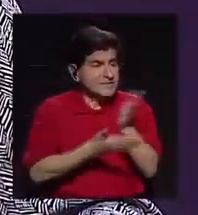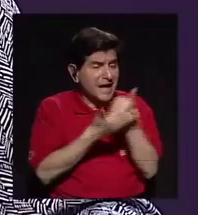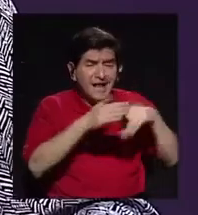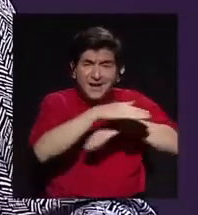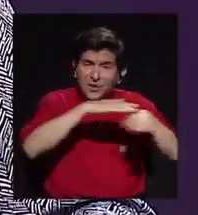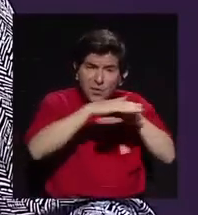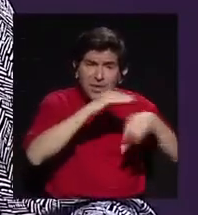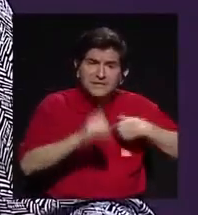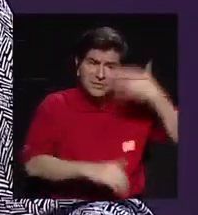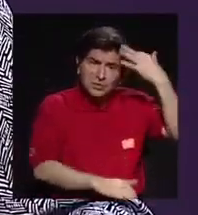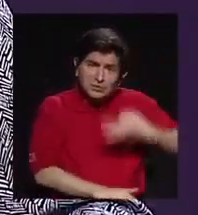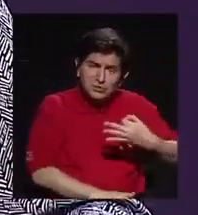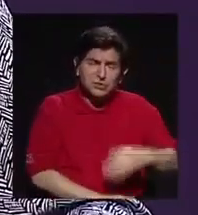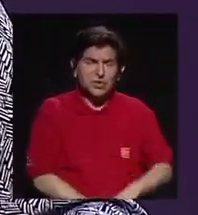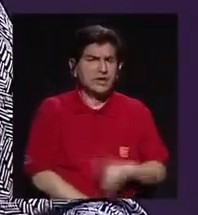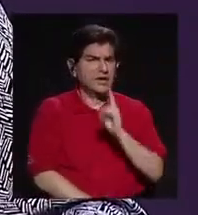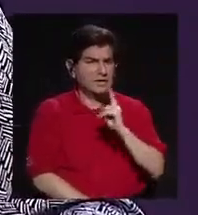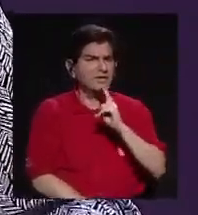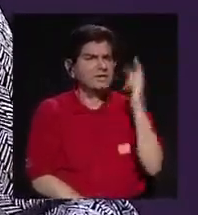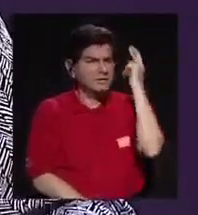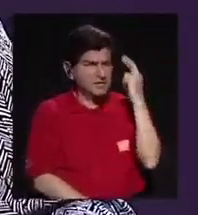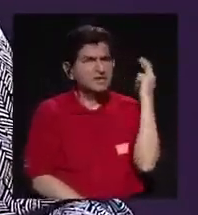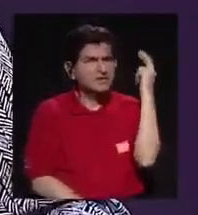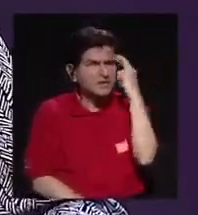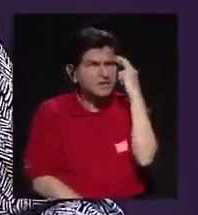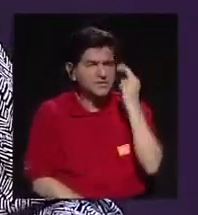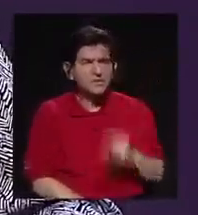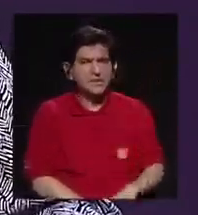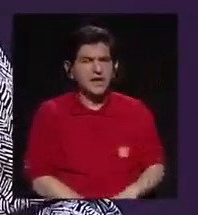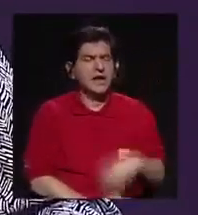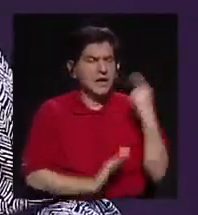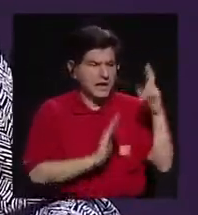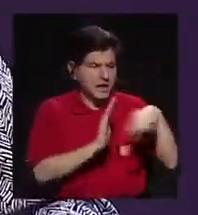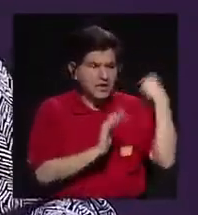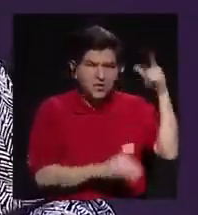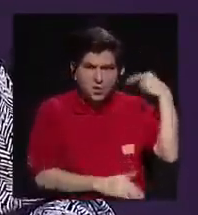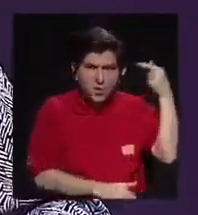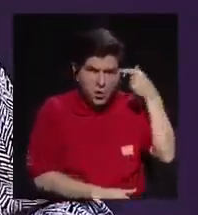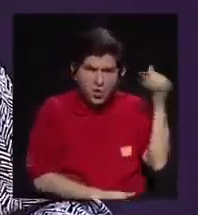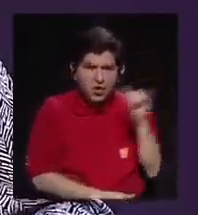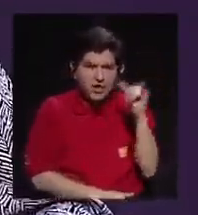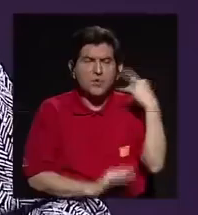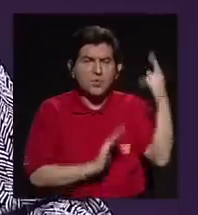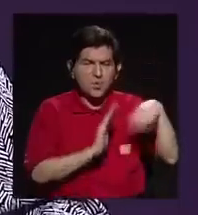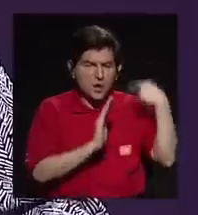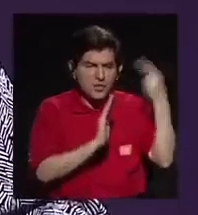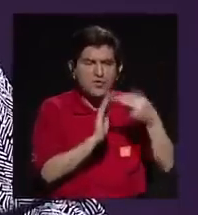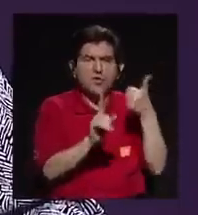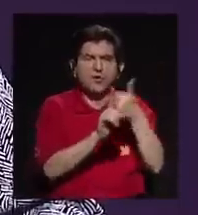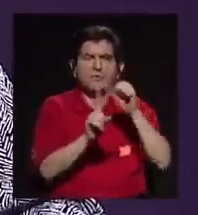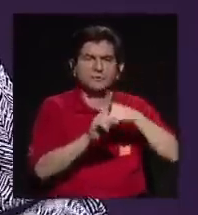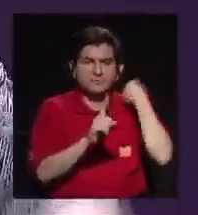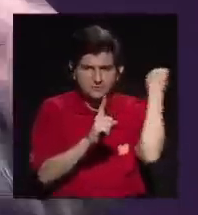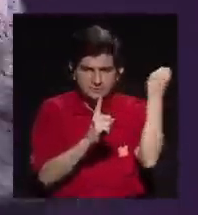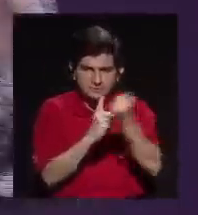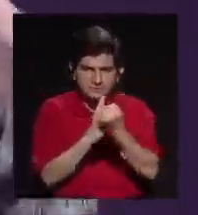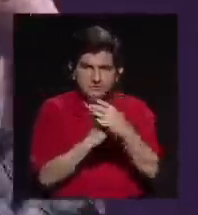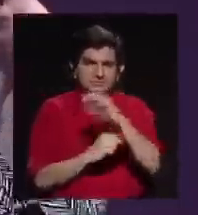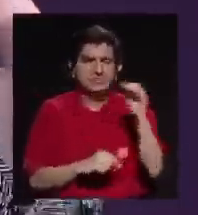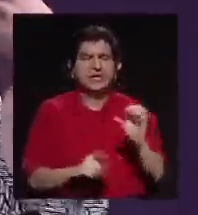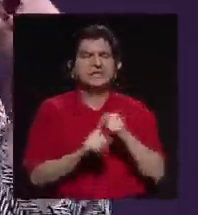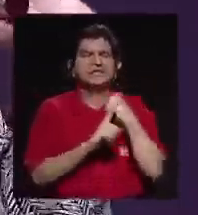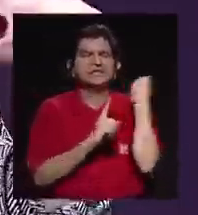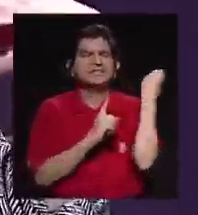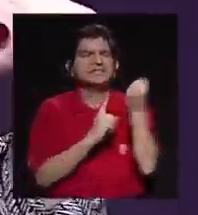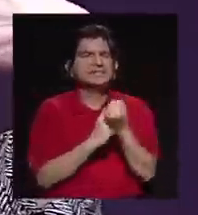como eso, yo creo que nos hace de verdad reflexionar, no solo sobre el papel del Estado, sino sobre el papel de la misma sociedad y de una